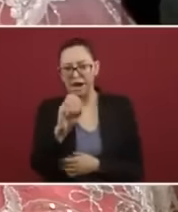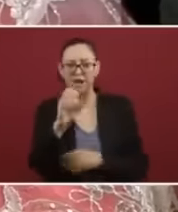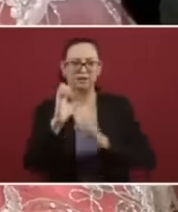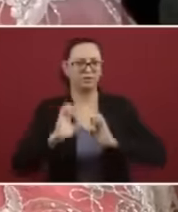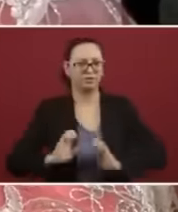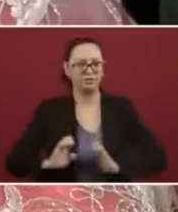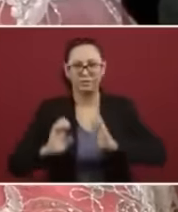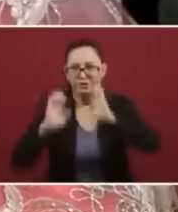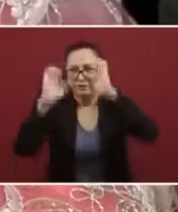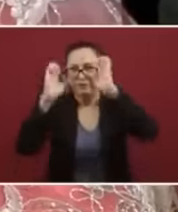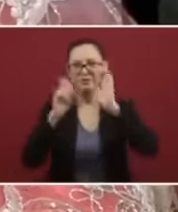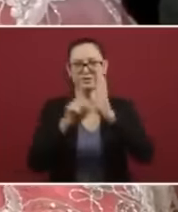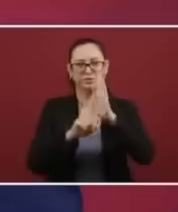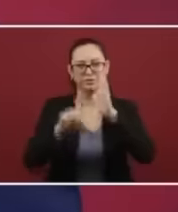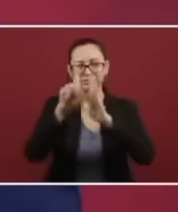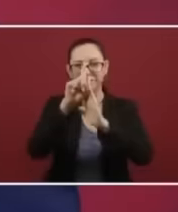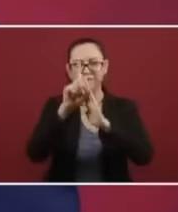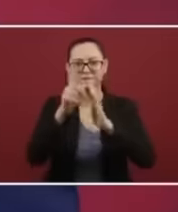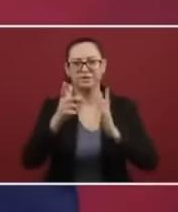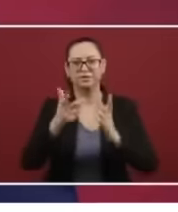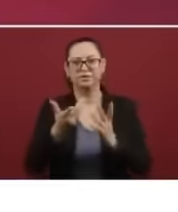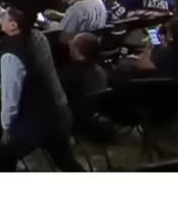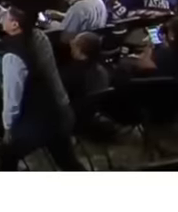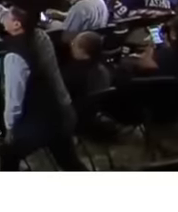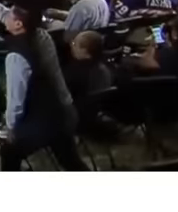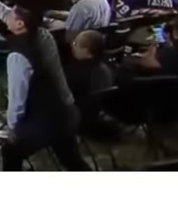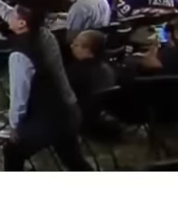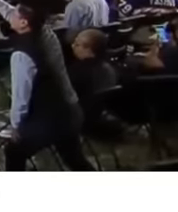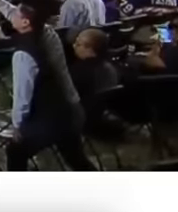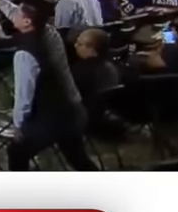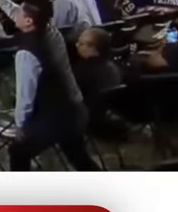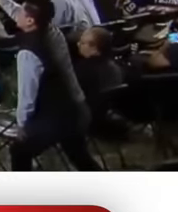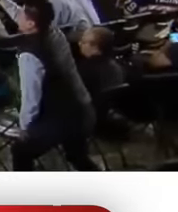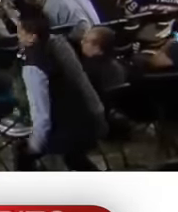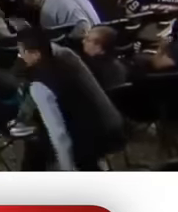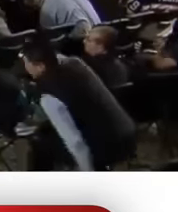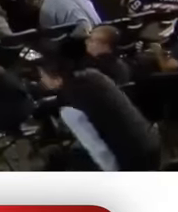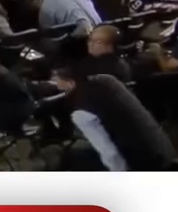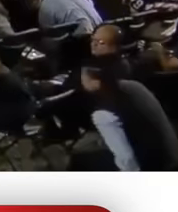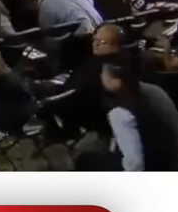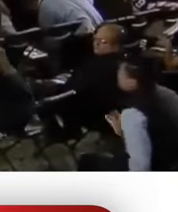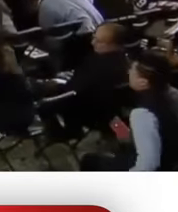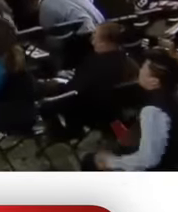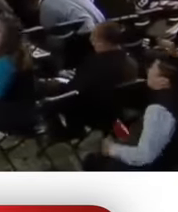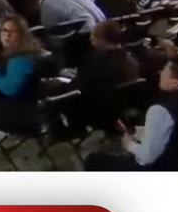el primer mandatario en celebrar el Día de las Madres en el Salón de Tesorería.